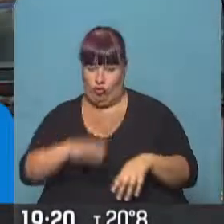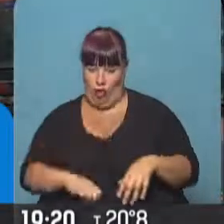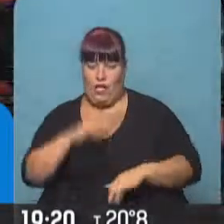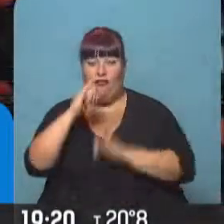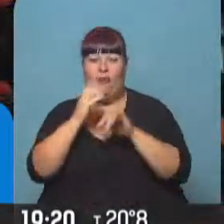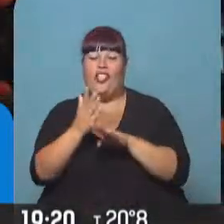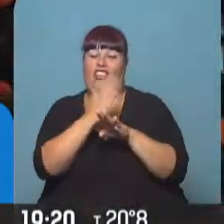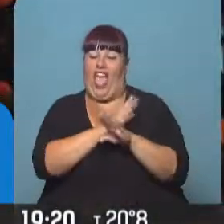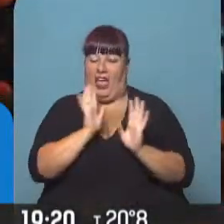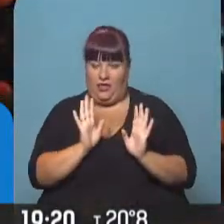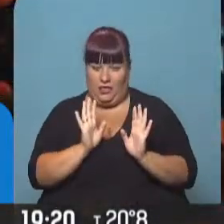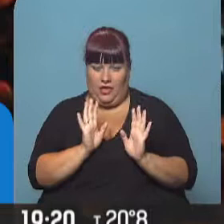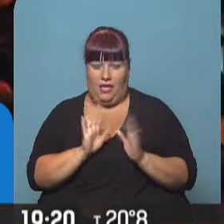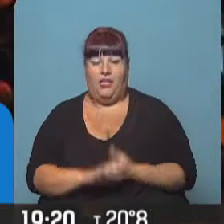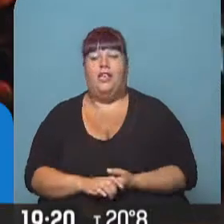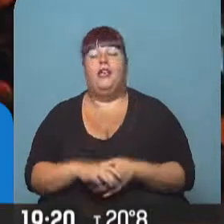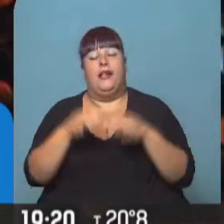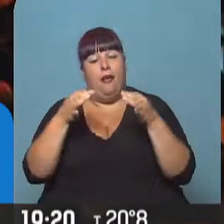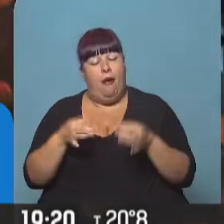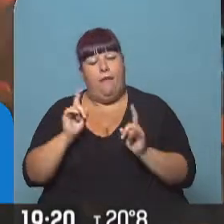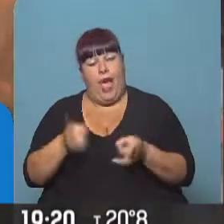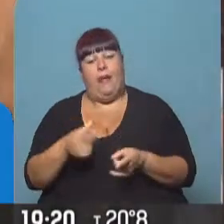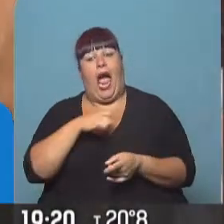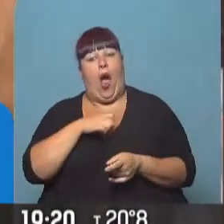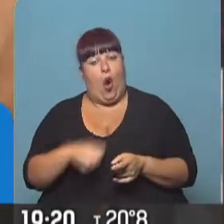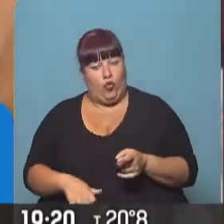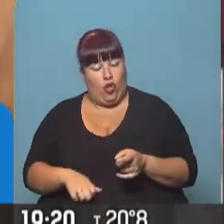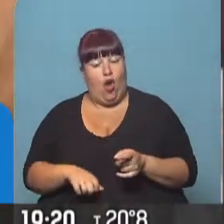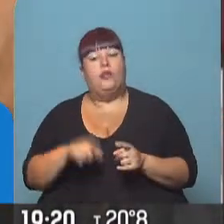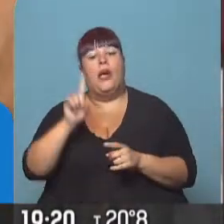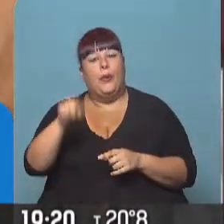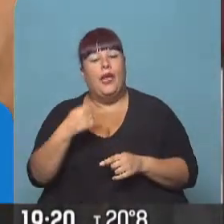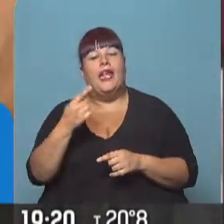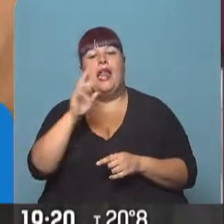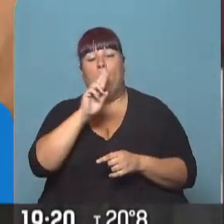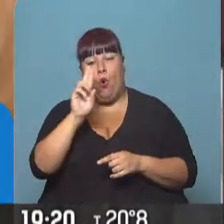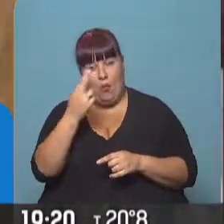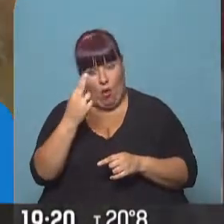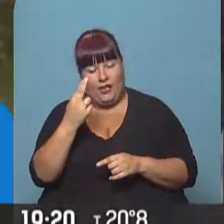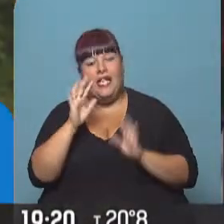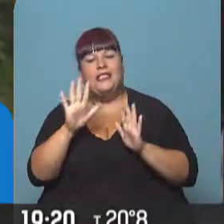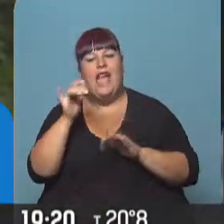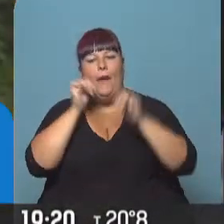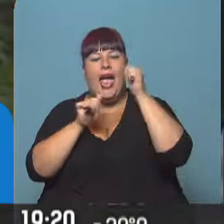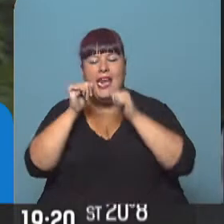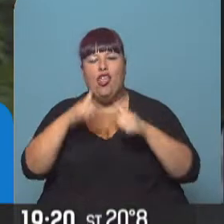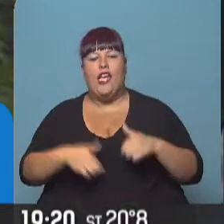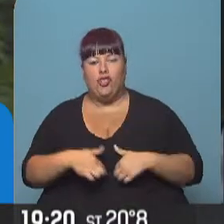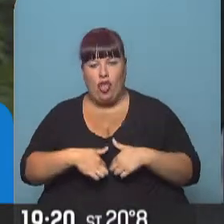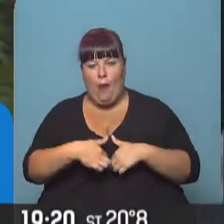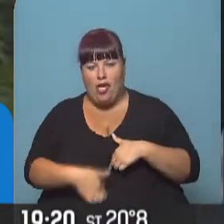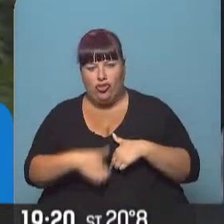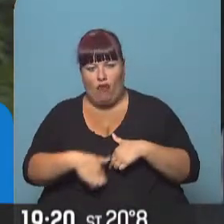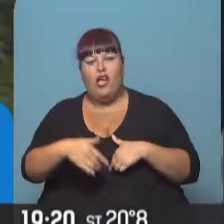datos preliminares. En tanto, de la autopsia se desprendió que el cuerpo presentaba lesiones en el estómago y